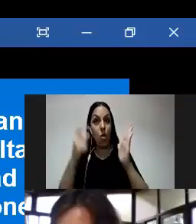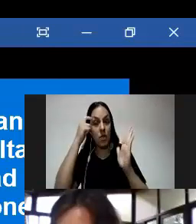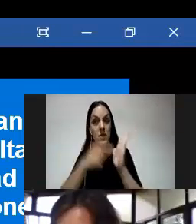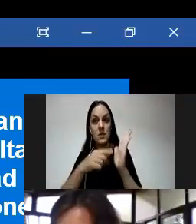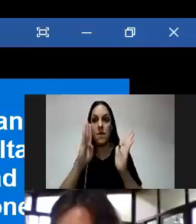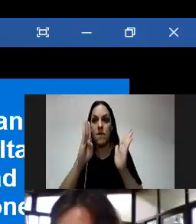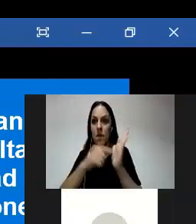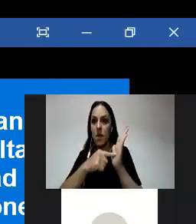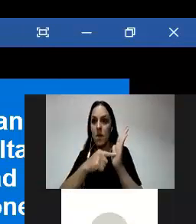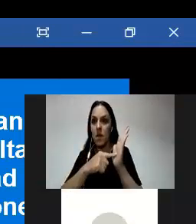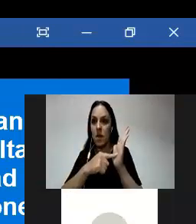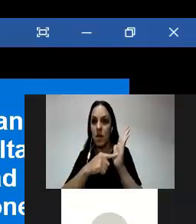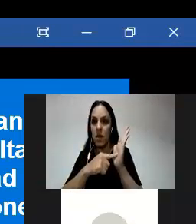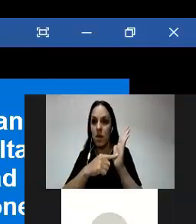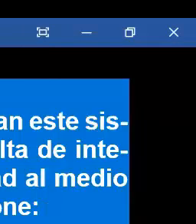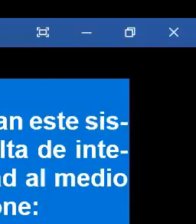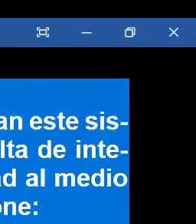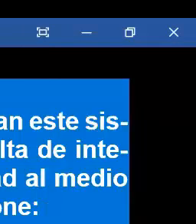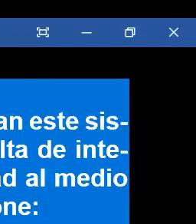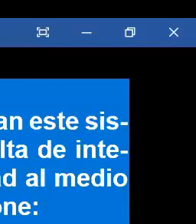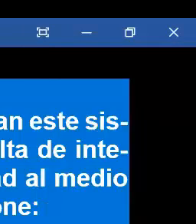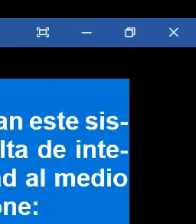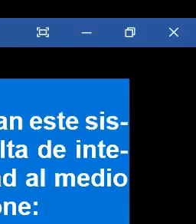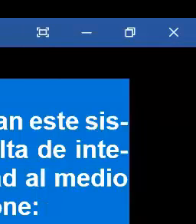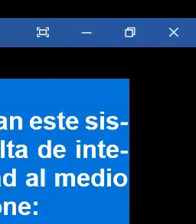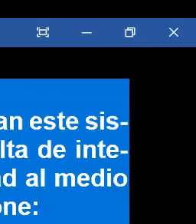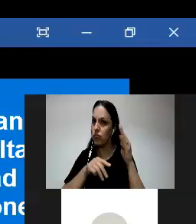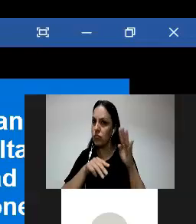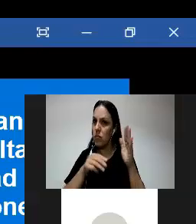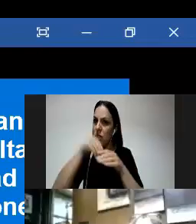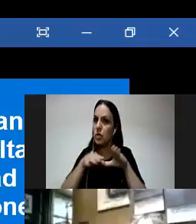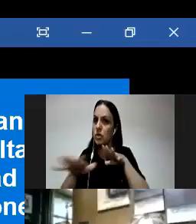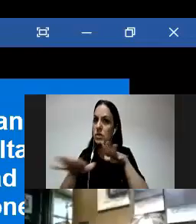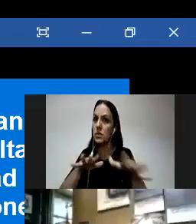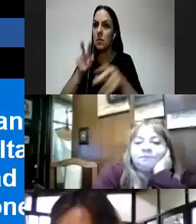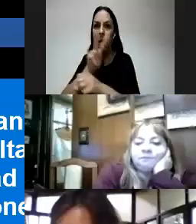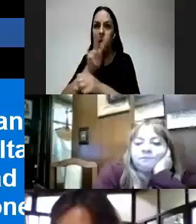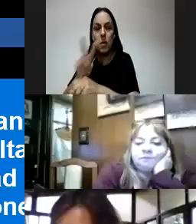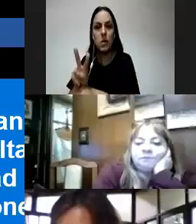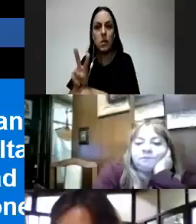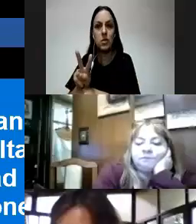diversas medidas que conforman este sistema de protección, en lo que ahora resulta